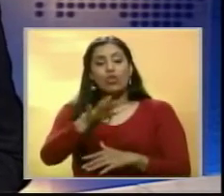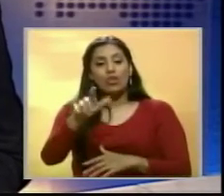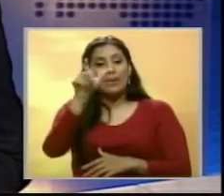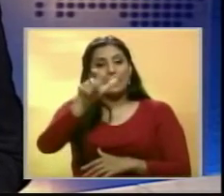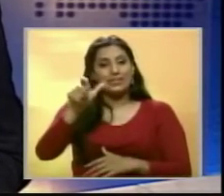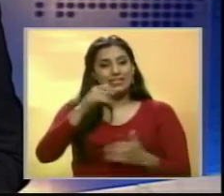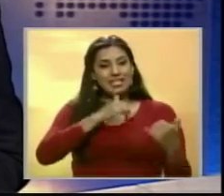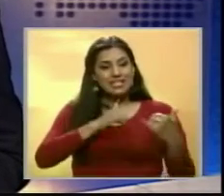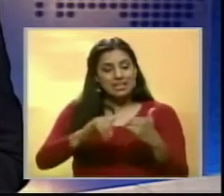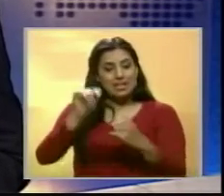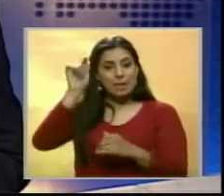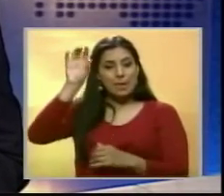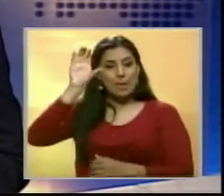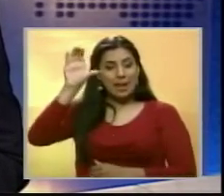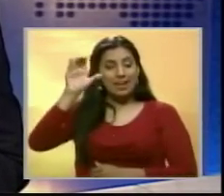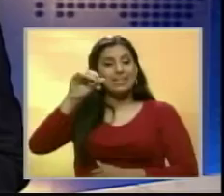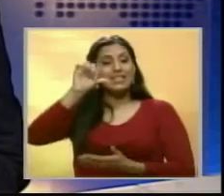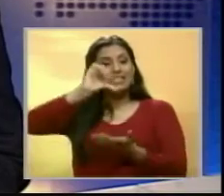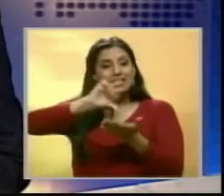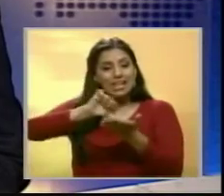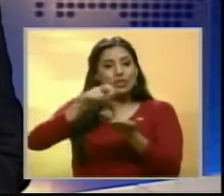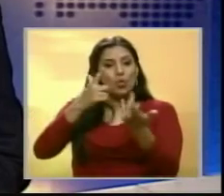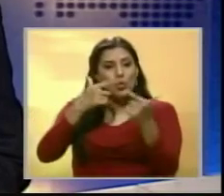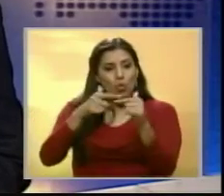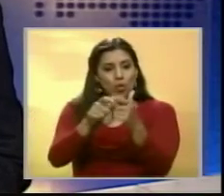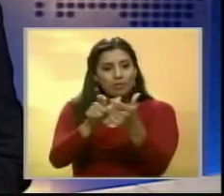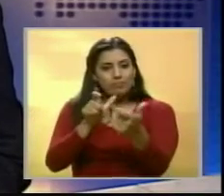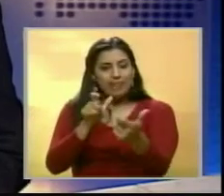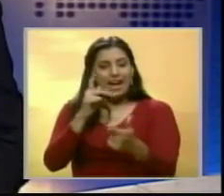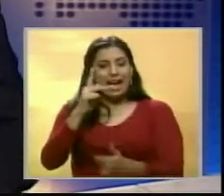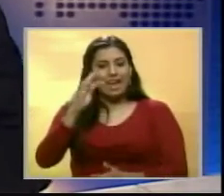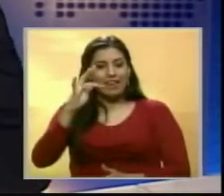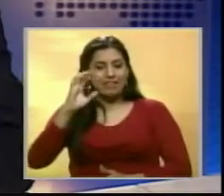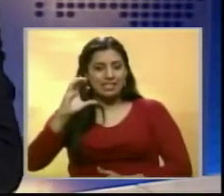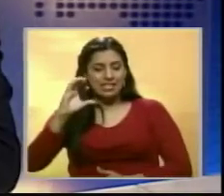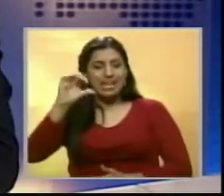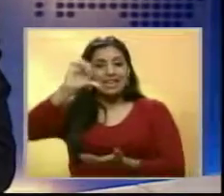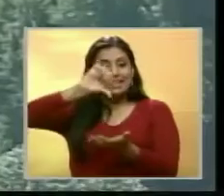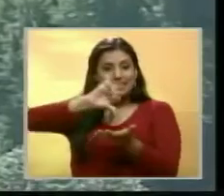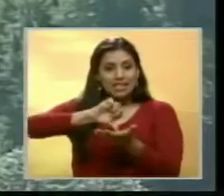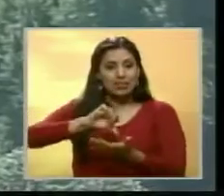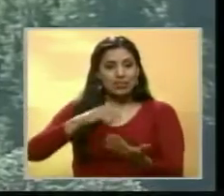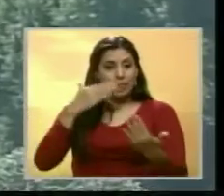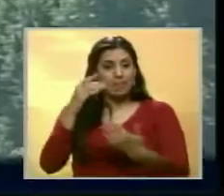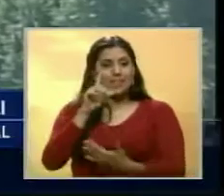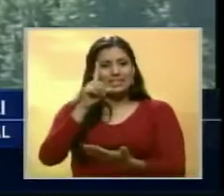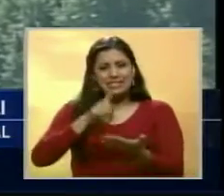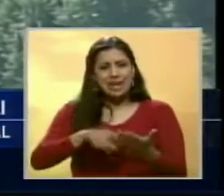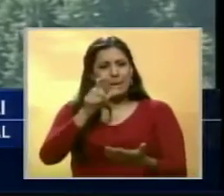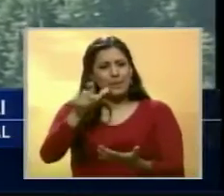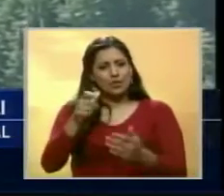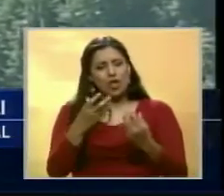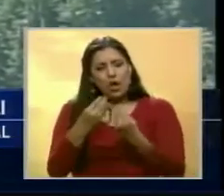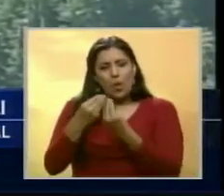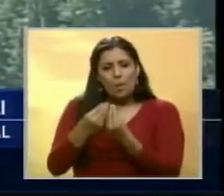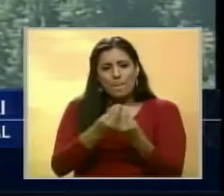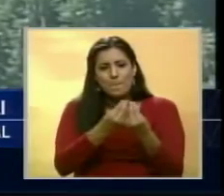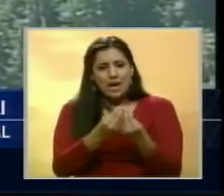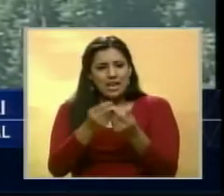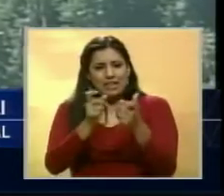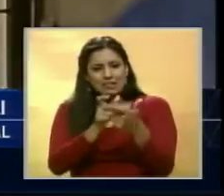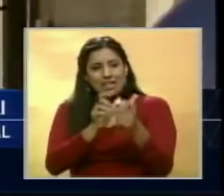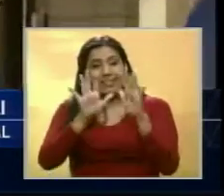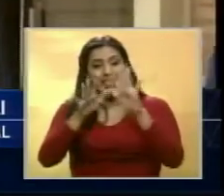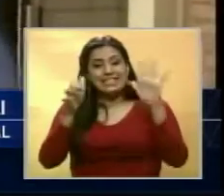ciudad natal en Kentucky, hacia el centro de convenciones KFC Yum en el centro. Cientos de personas acompañan el cortejo en el que